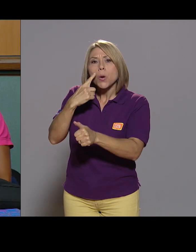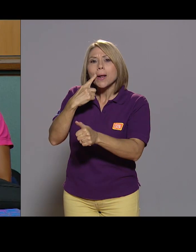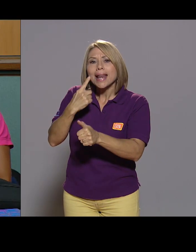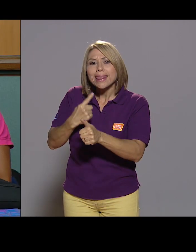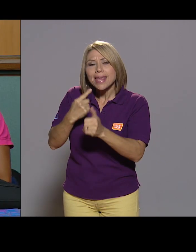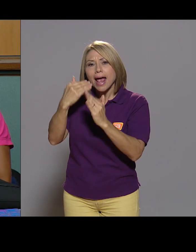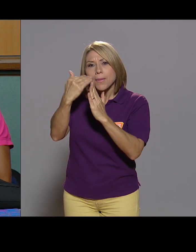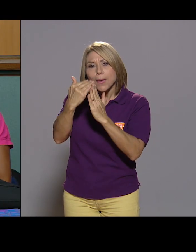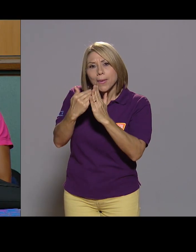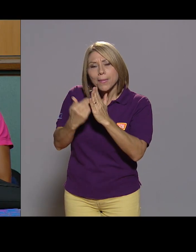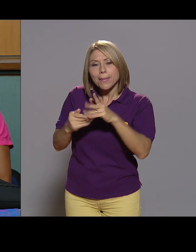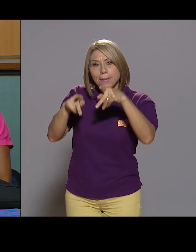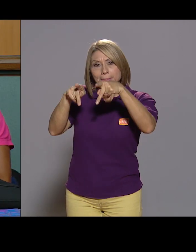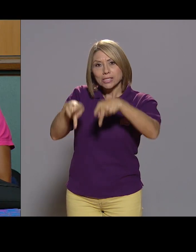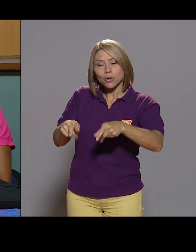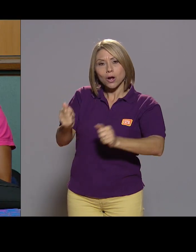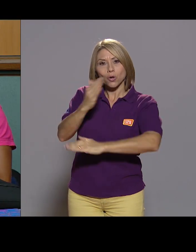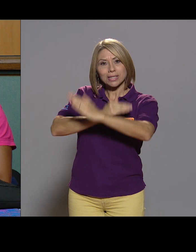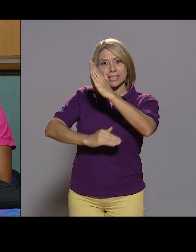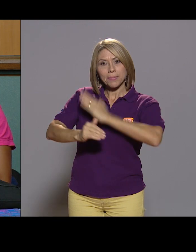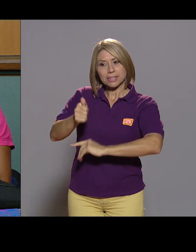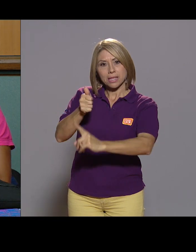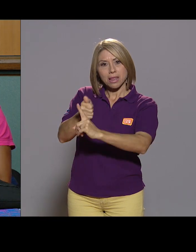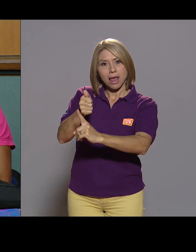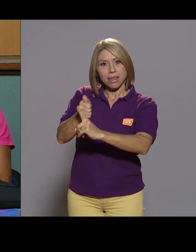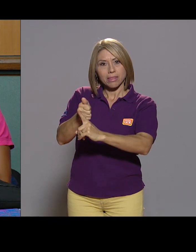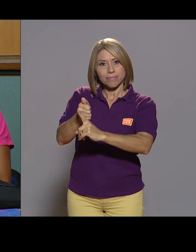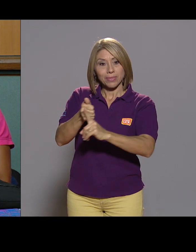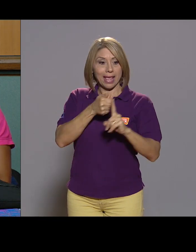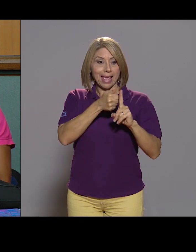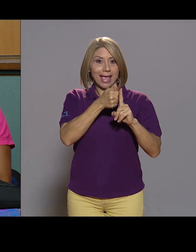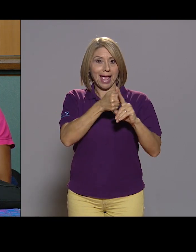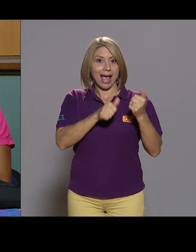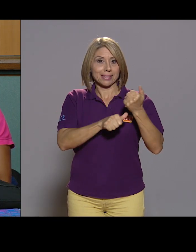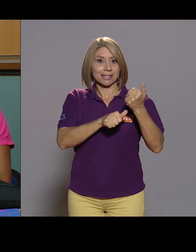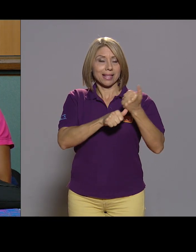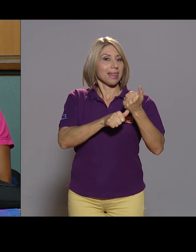la persona con discapacidad y nunca asumir